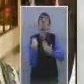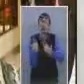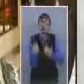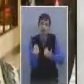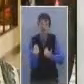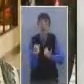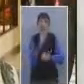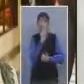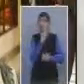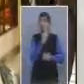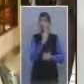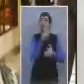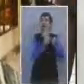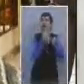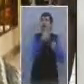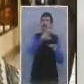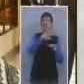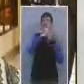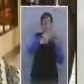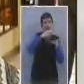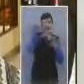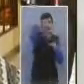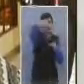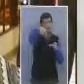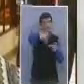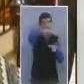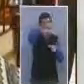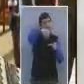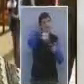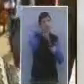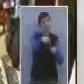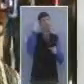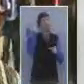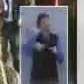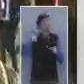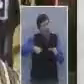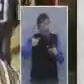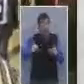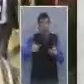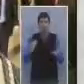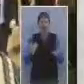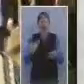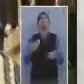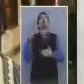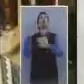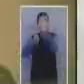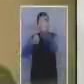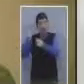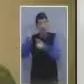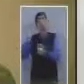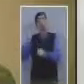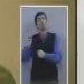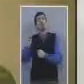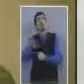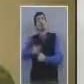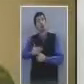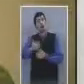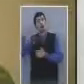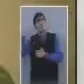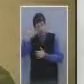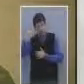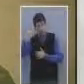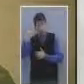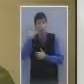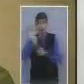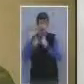no leche sustituta de esas de tarro que además valen una fortuna, sino leche materna real. Entonces, la idea es facilitar